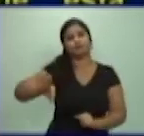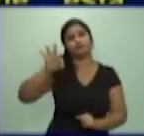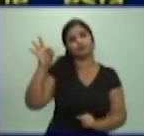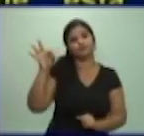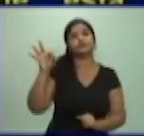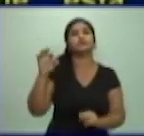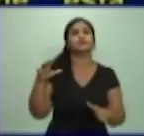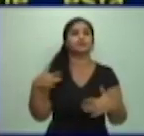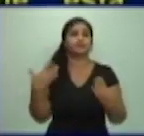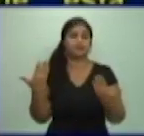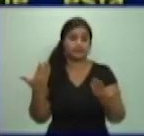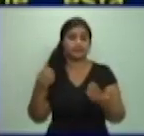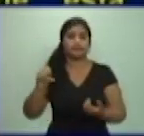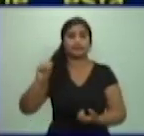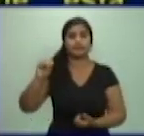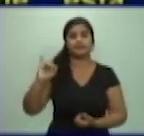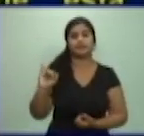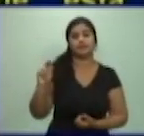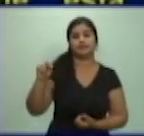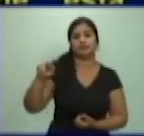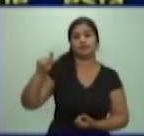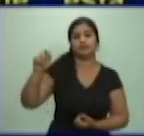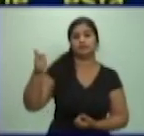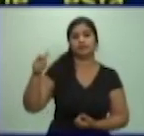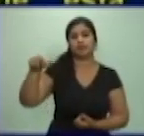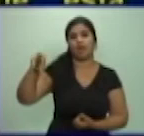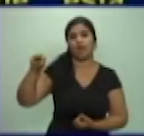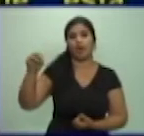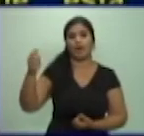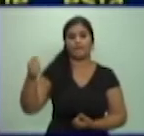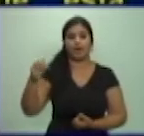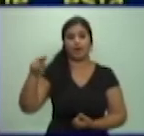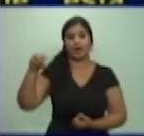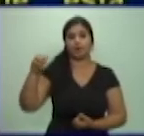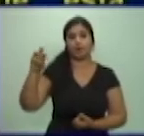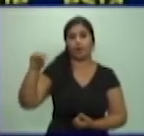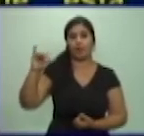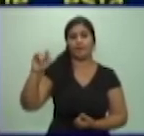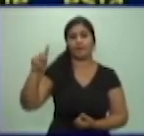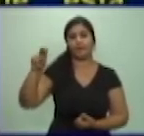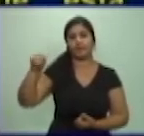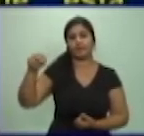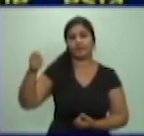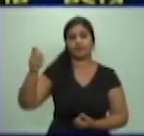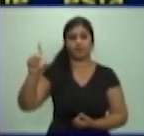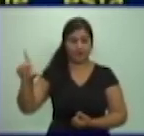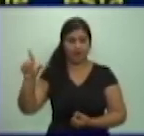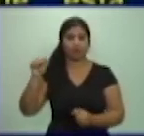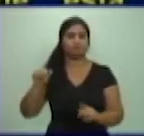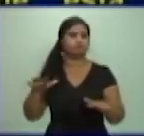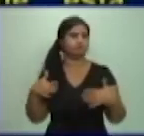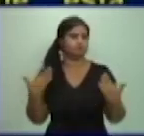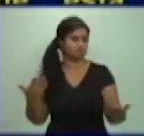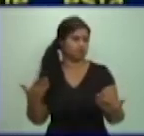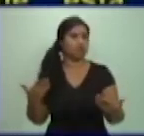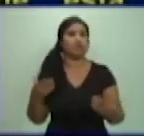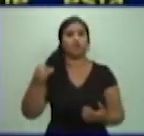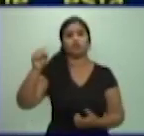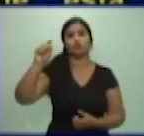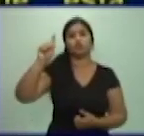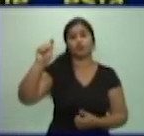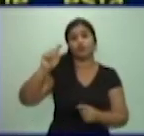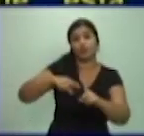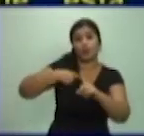sintagma nominal que cumpla con el requisito siguiente. Estar formado por un sustantivo y un adjetivo,